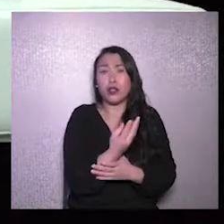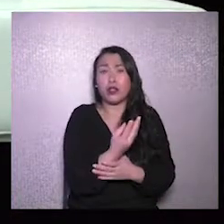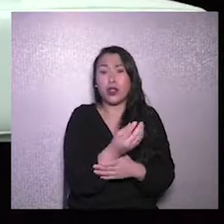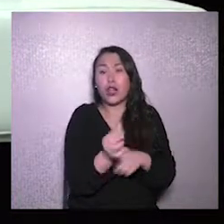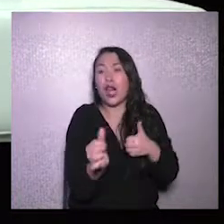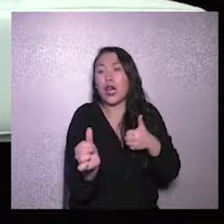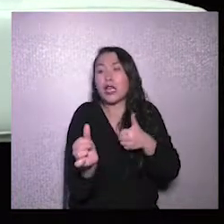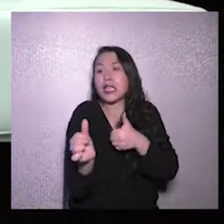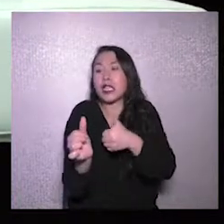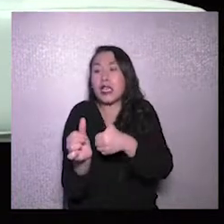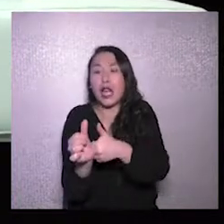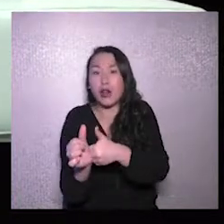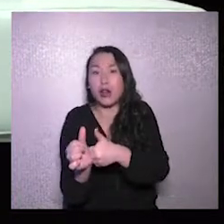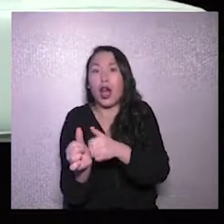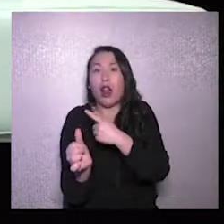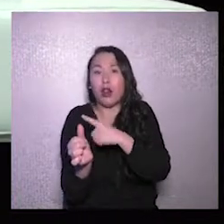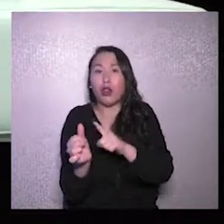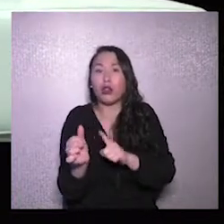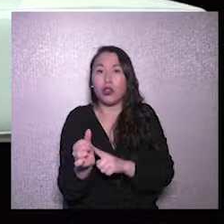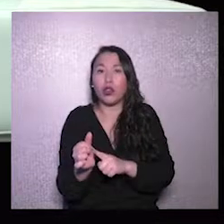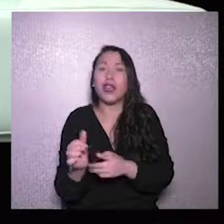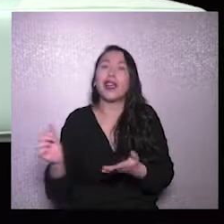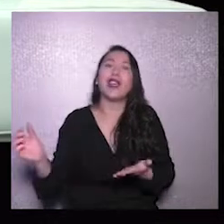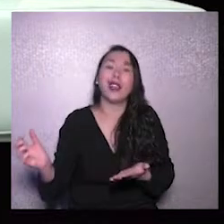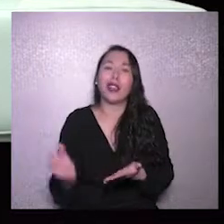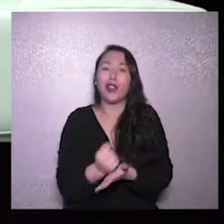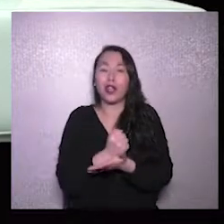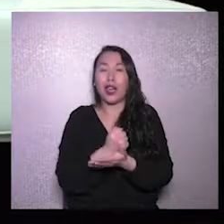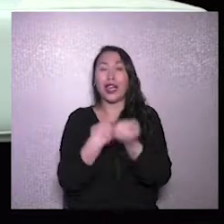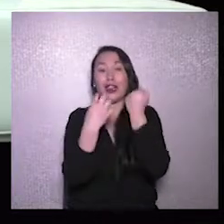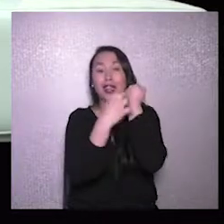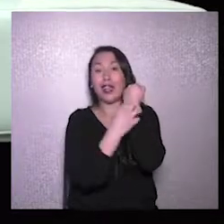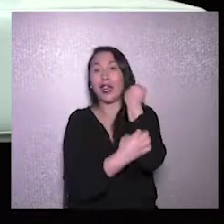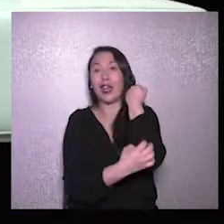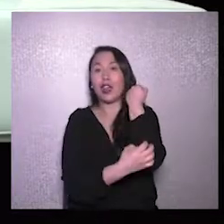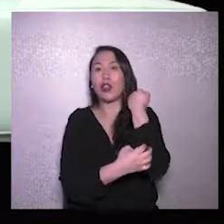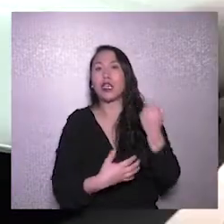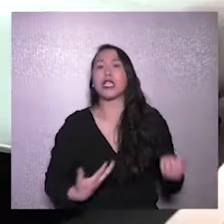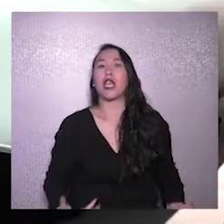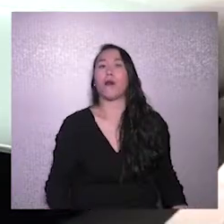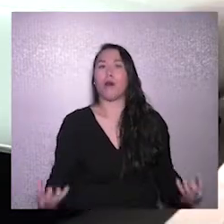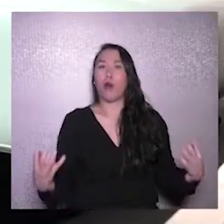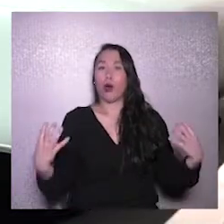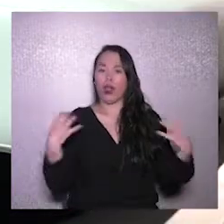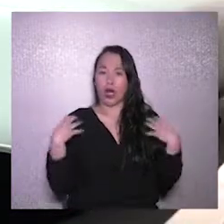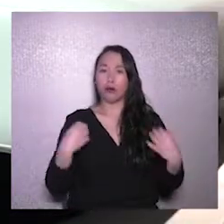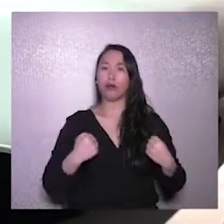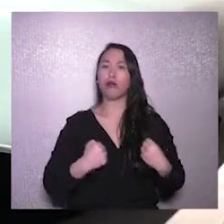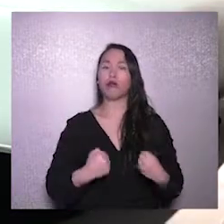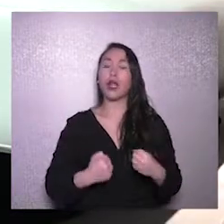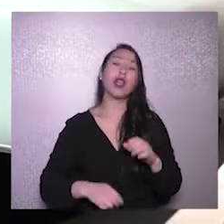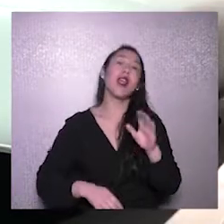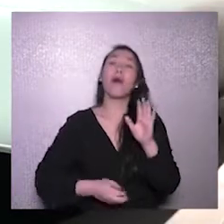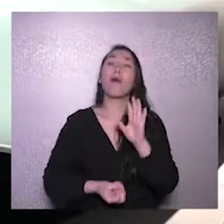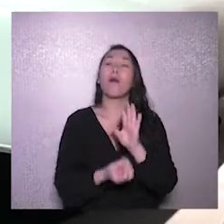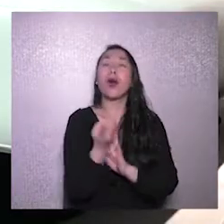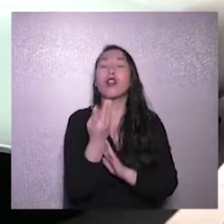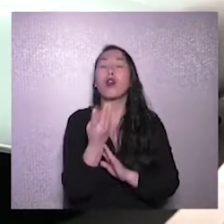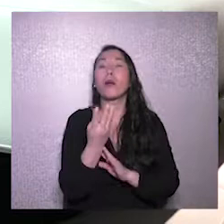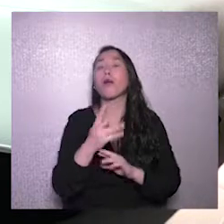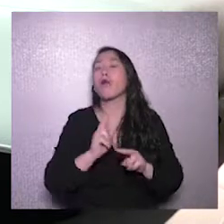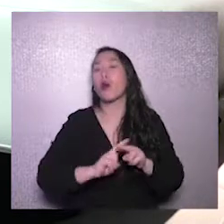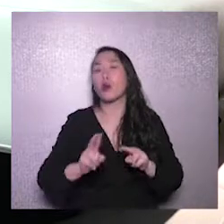acercarnos a un punto y lograr que las regiones se empoderen haya mayor producción, haya